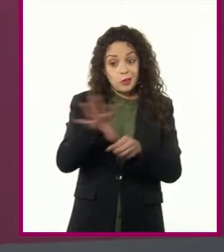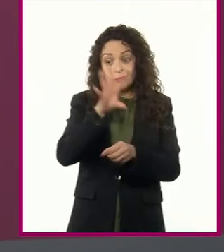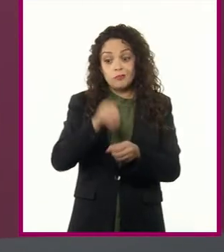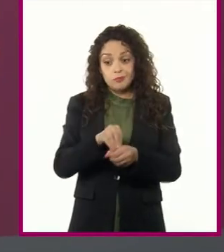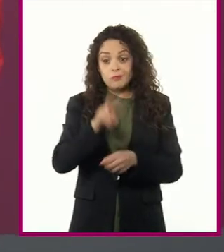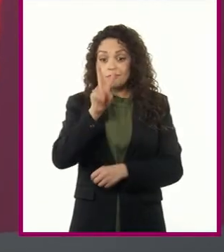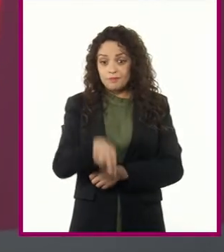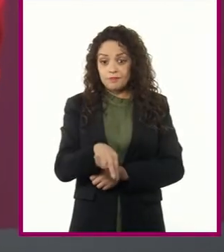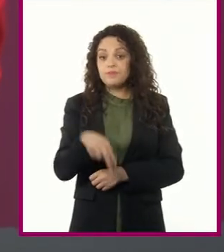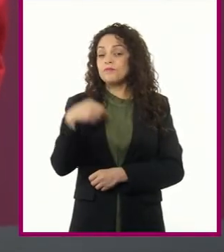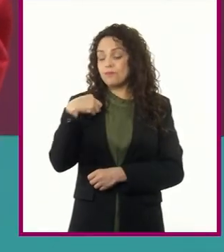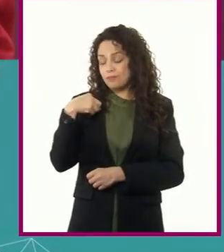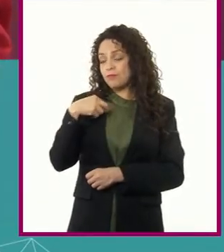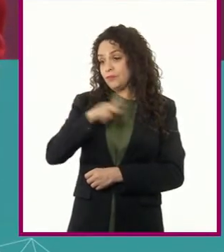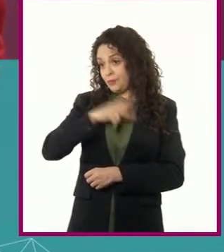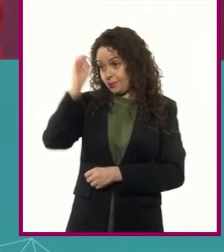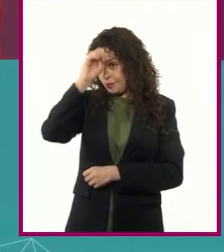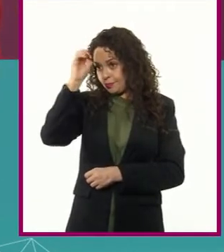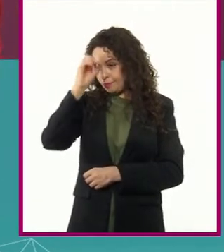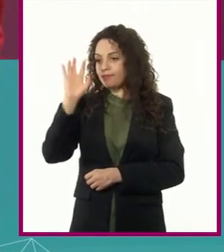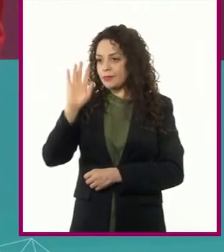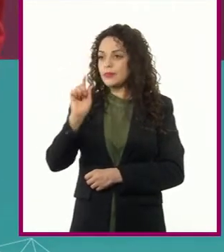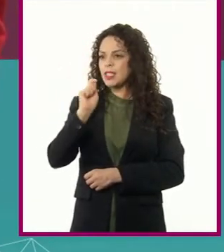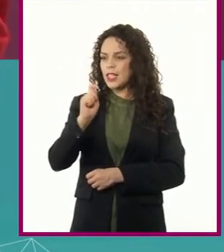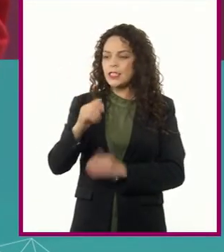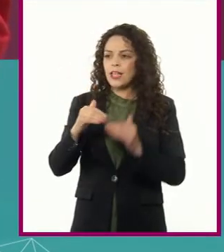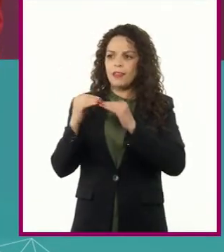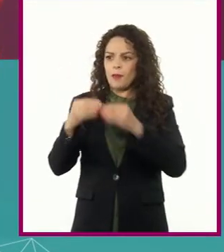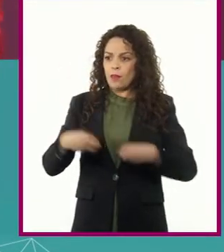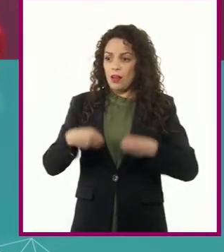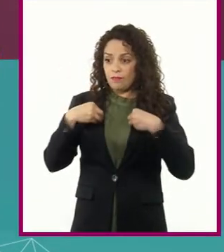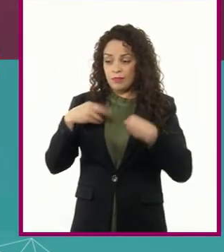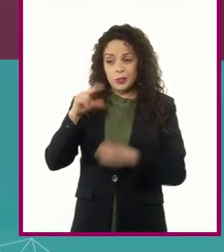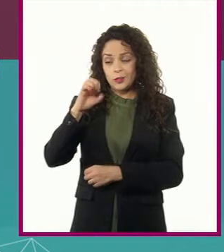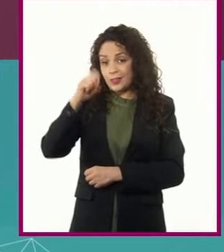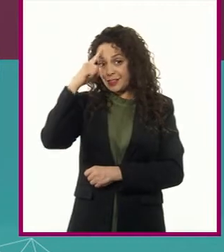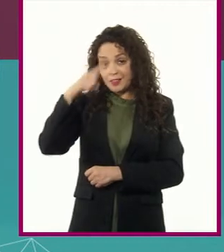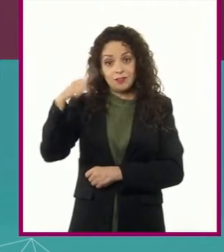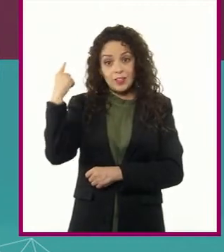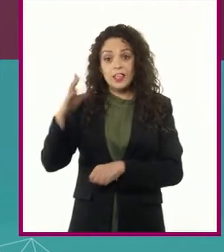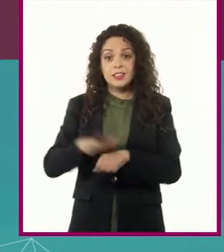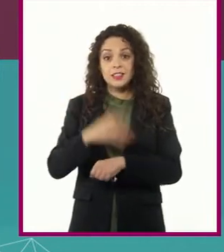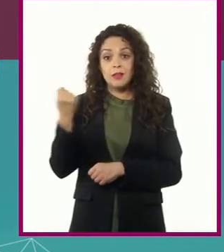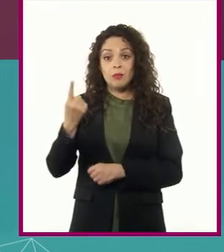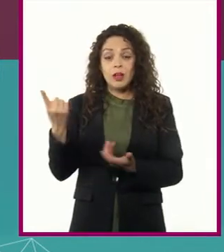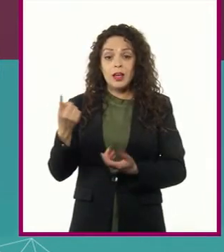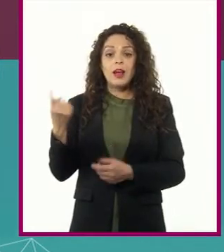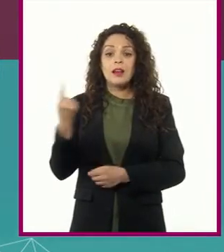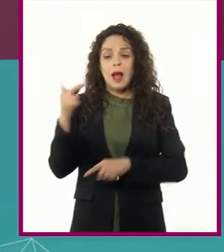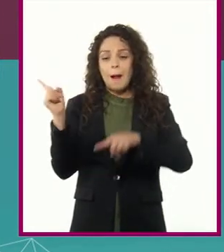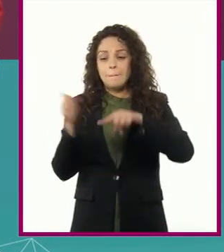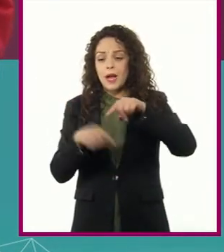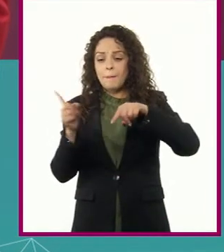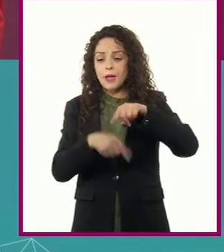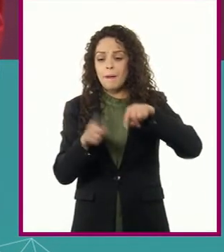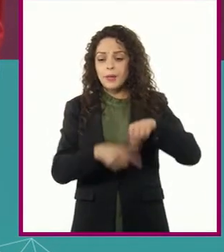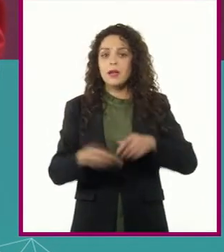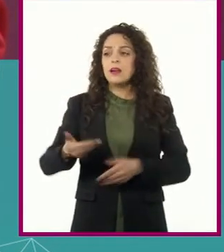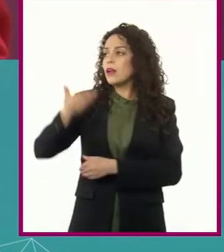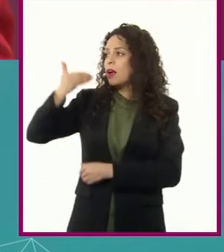Puedo decir que hasta el momento vivir en democracia no es fácil, ya que implica romper con esquemas, tradiciones